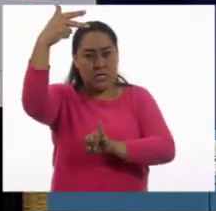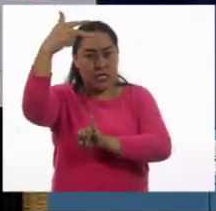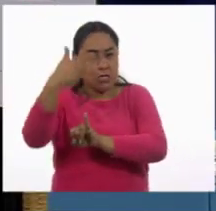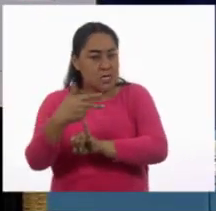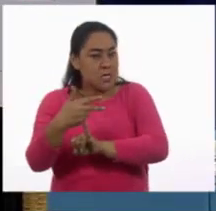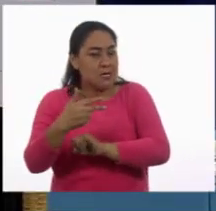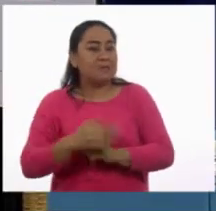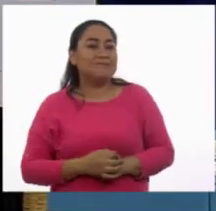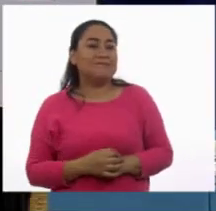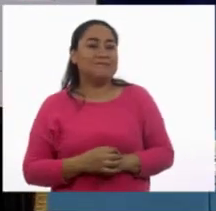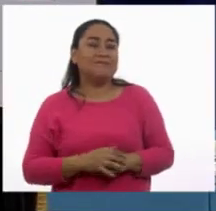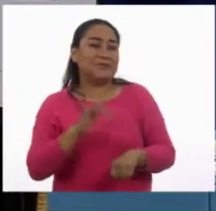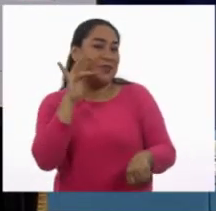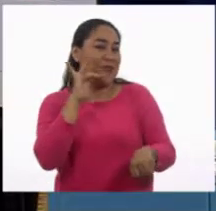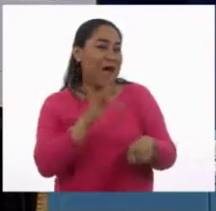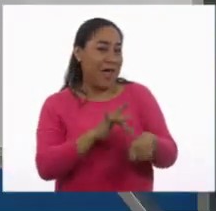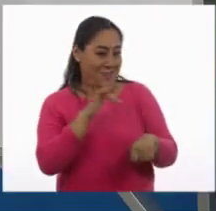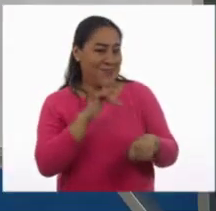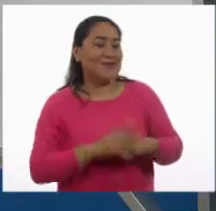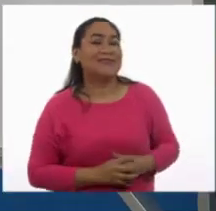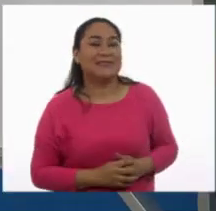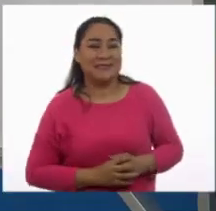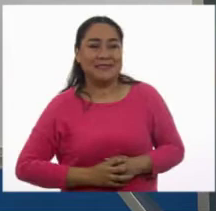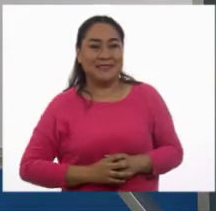8I, tocado.